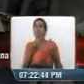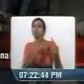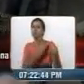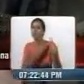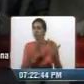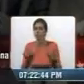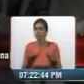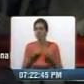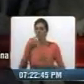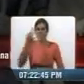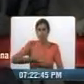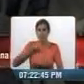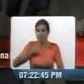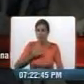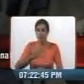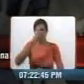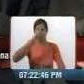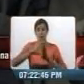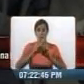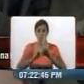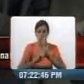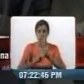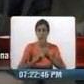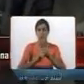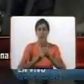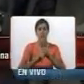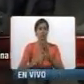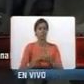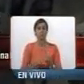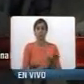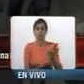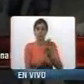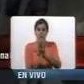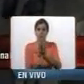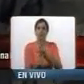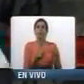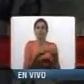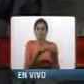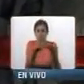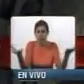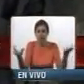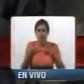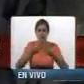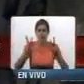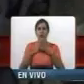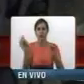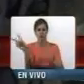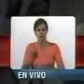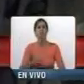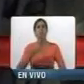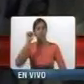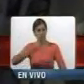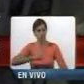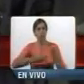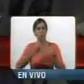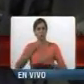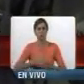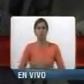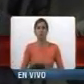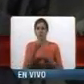es, siempre apegado a la Constitución, llevarle paz y tranquilidad al pueblo de Venezuela, y eso haremos por el